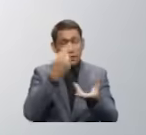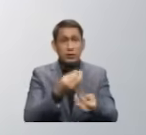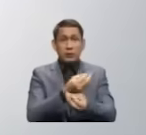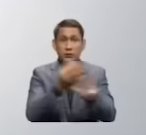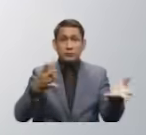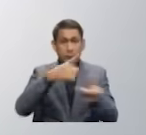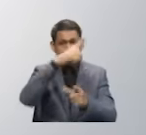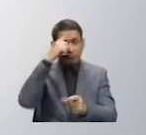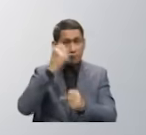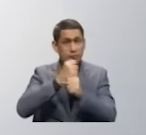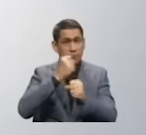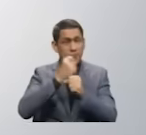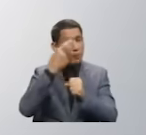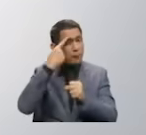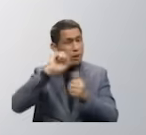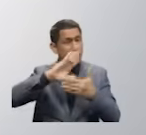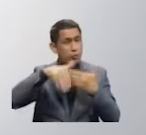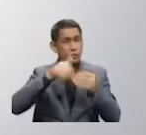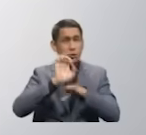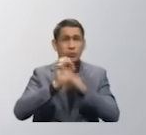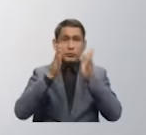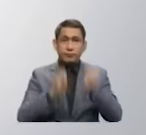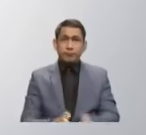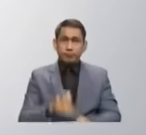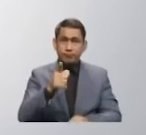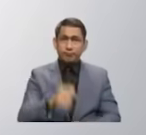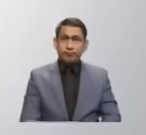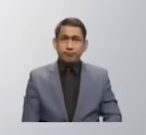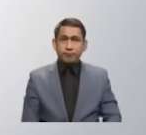para todos los ecuatorianos.